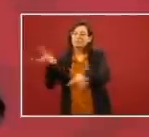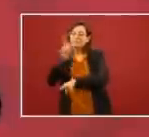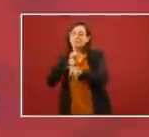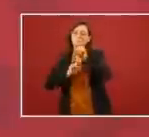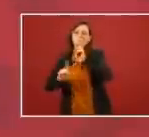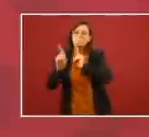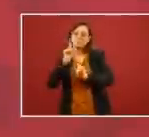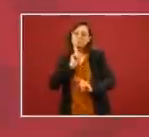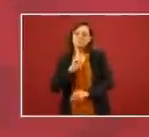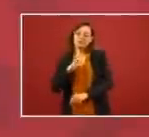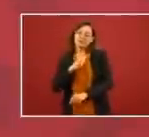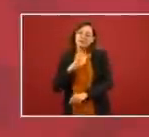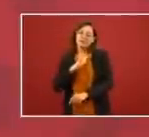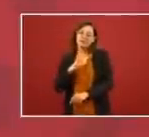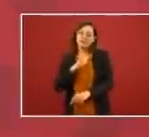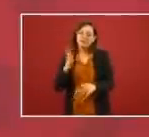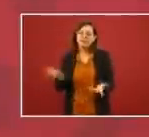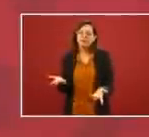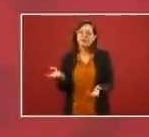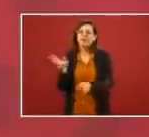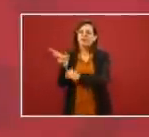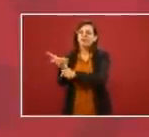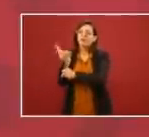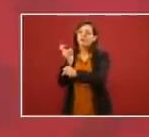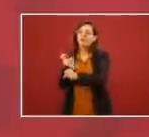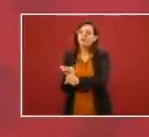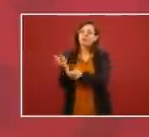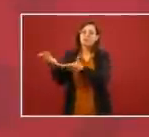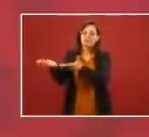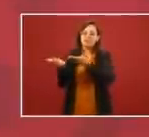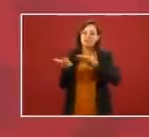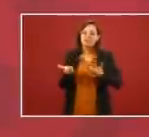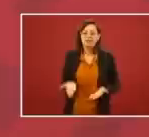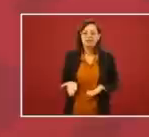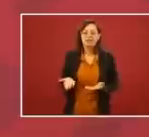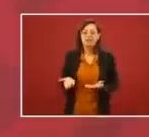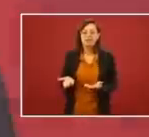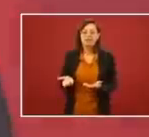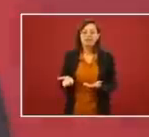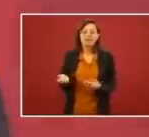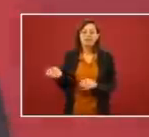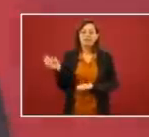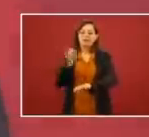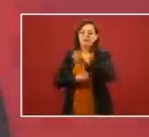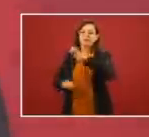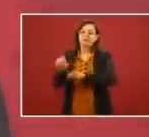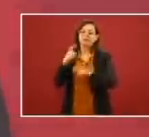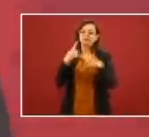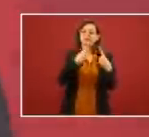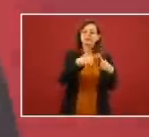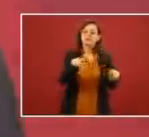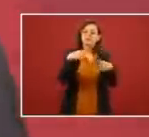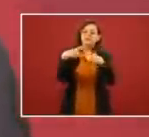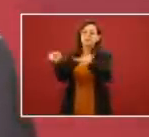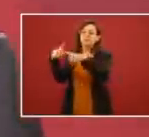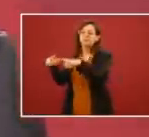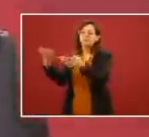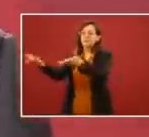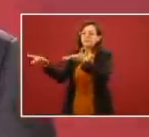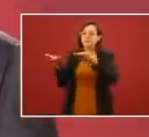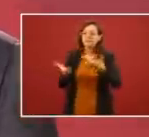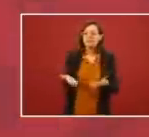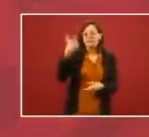de que invitamos a cenar a los empresarios para